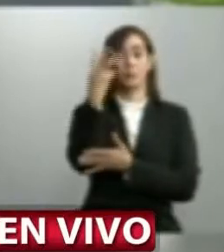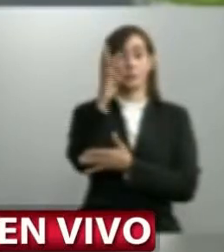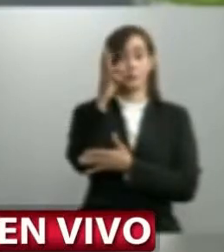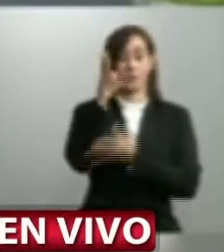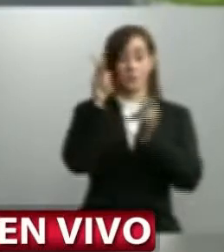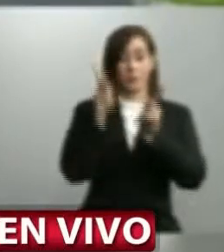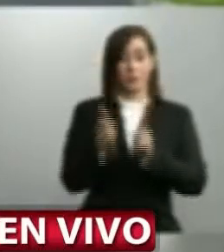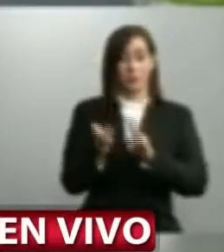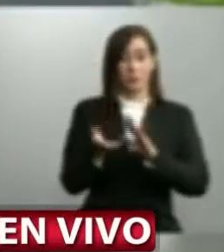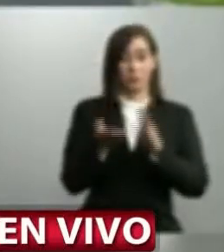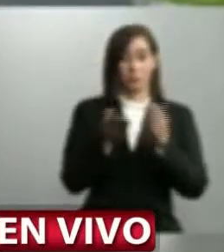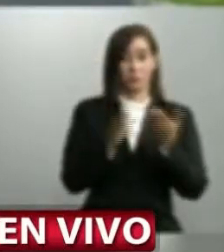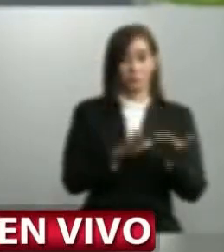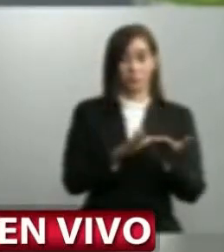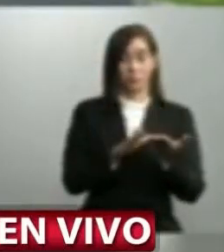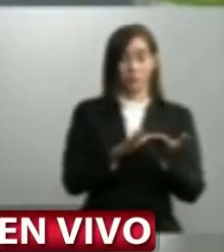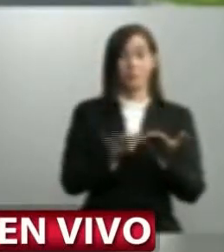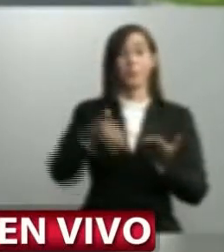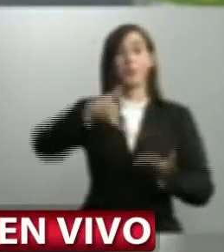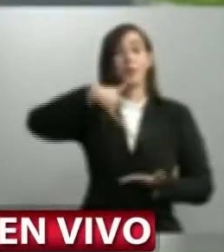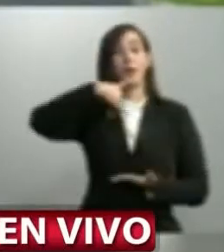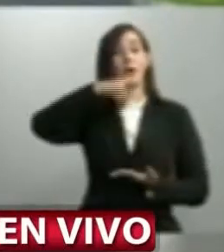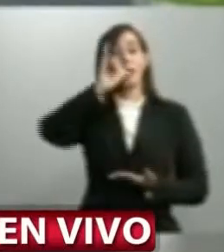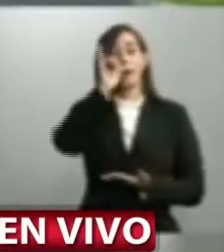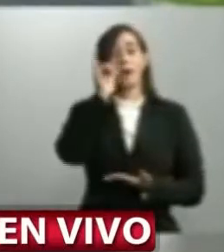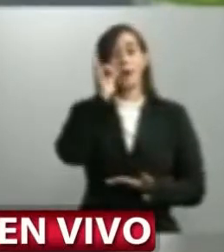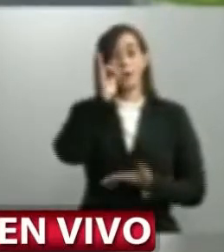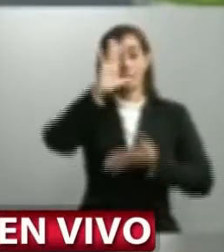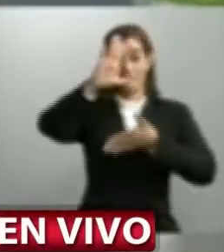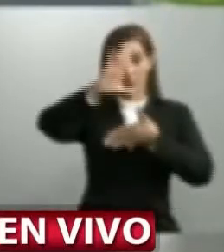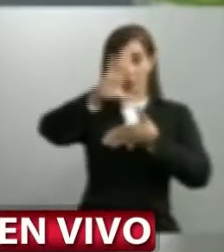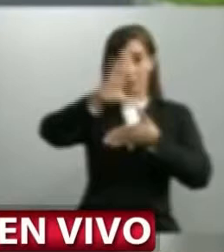138.116. Y solo en el día de ayer,